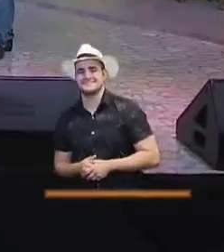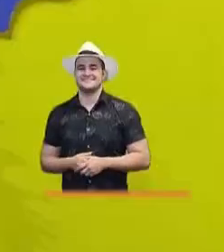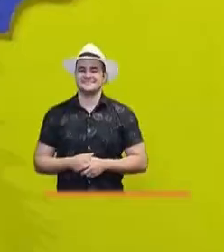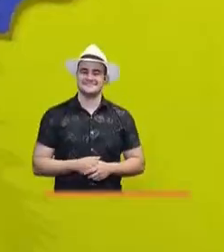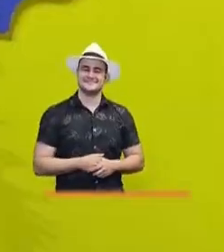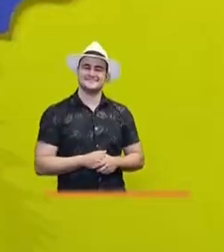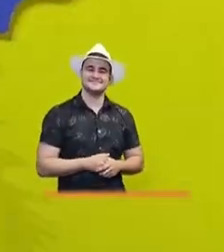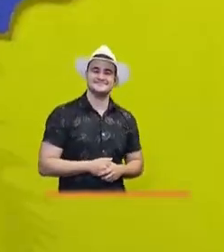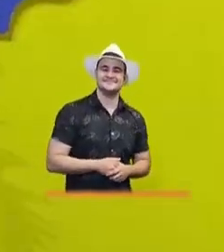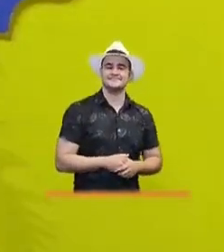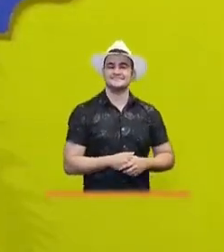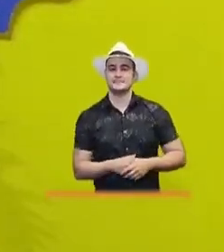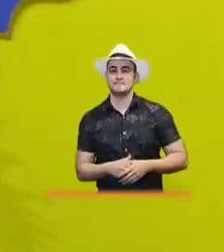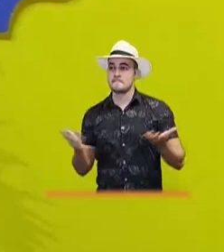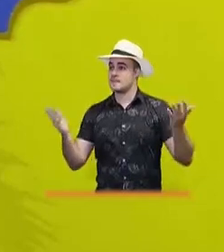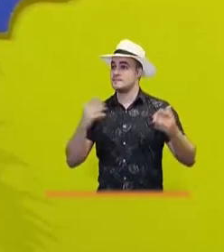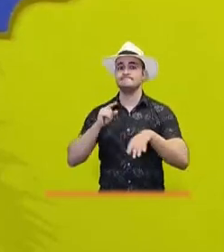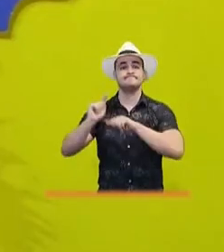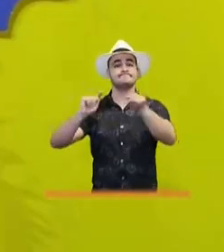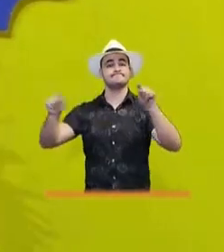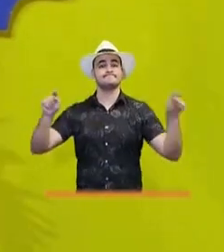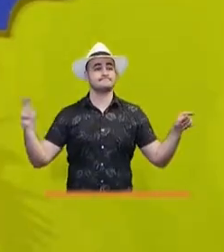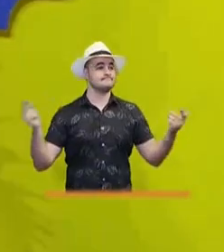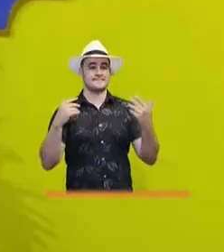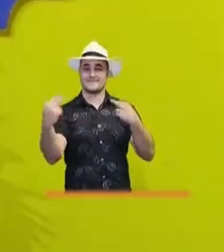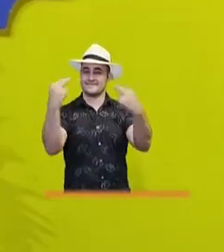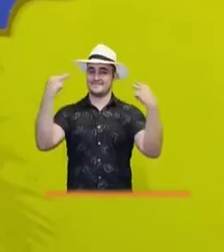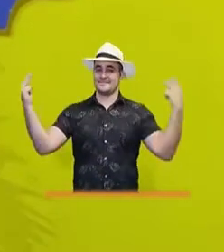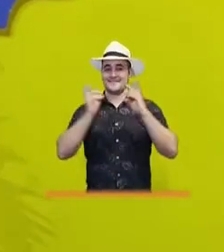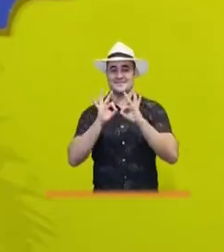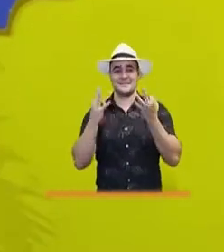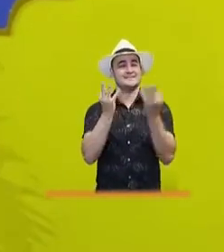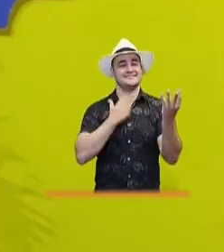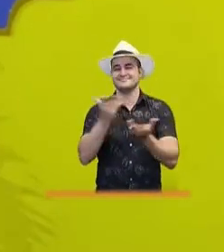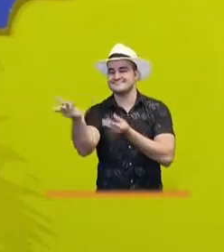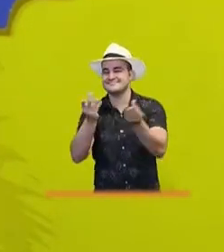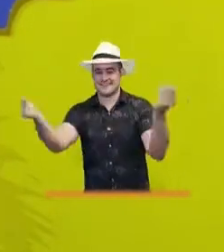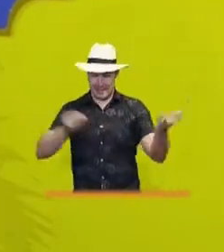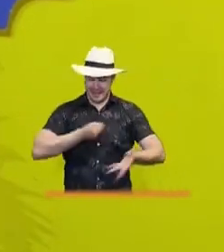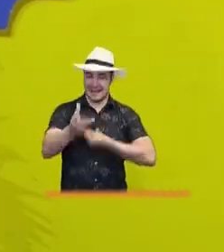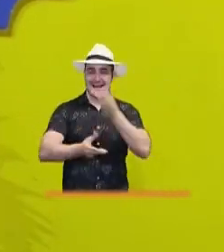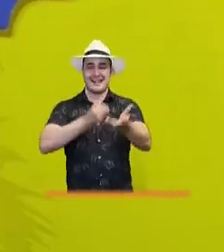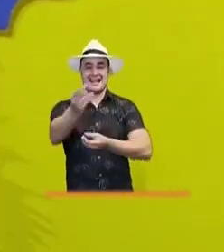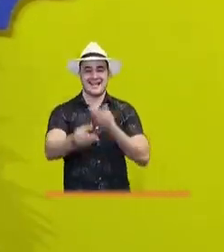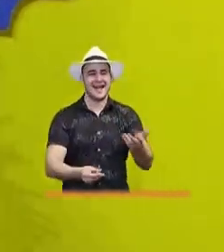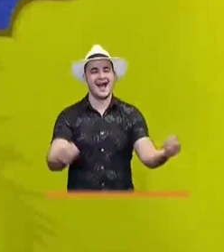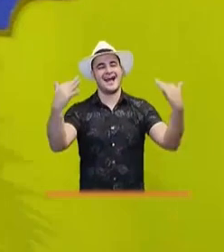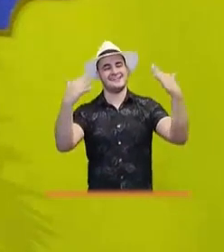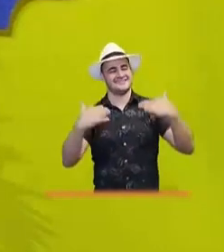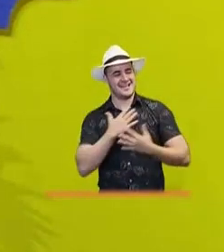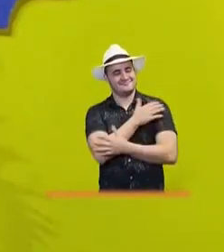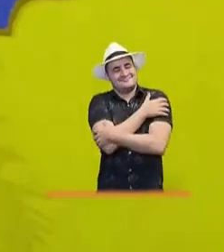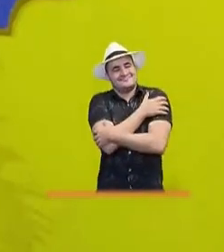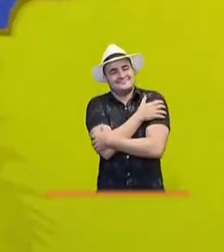Y acá las familias, con las trovas tú la abrazas, por un amigo, un